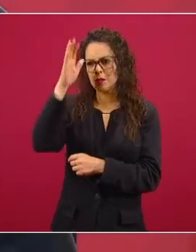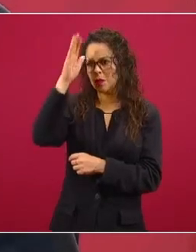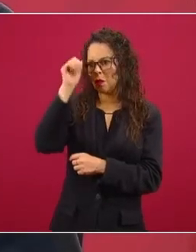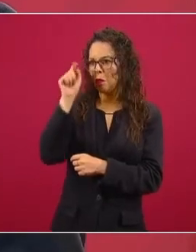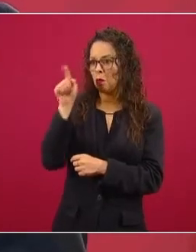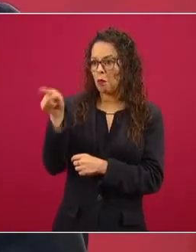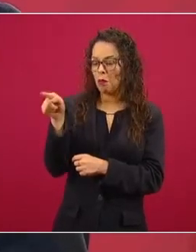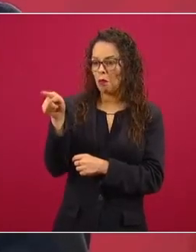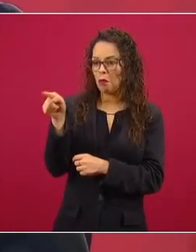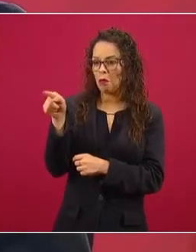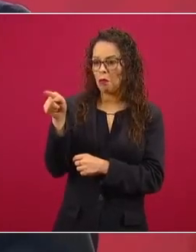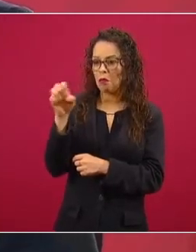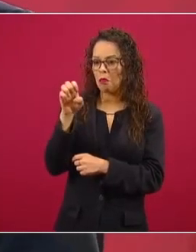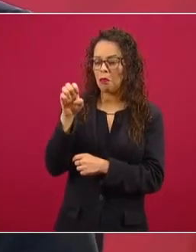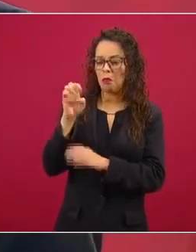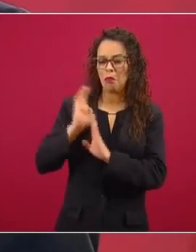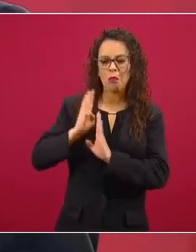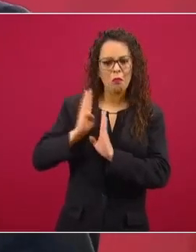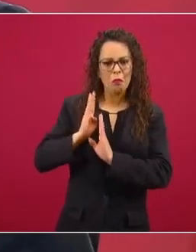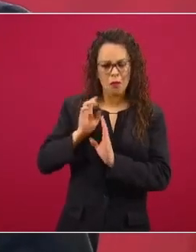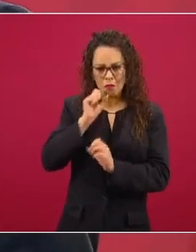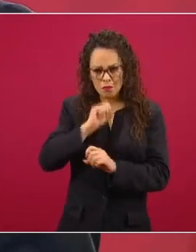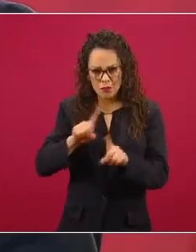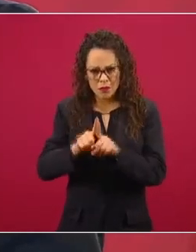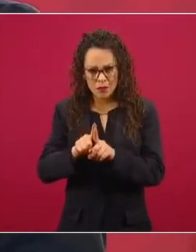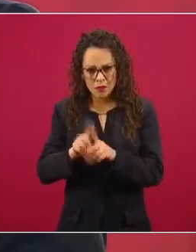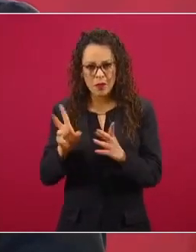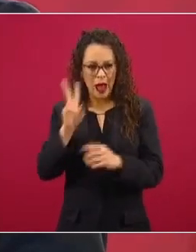ustedes, porque debe de estar en las,